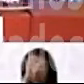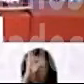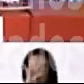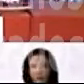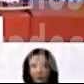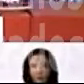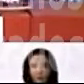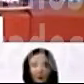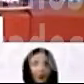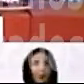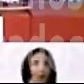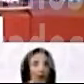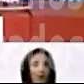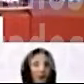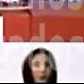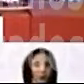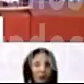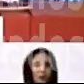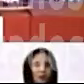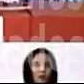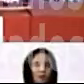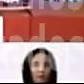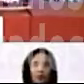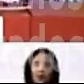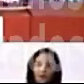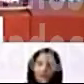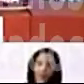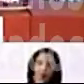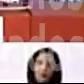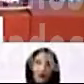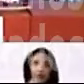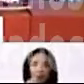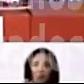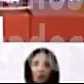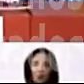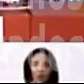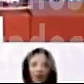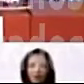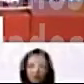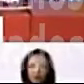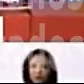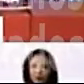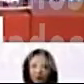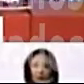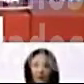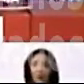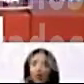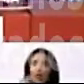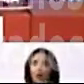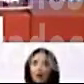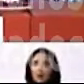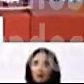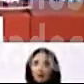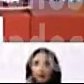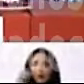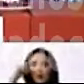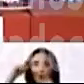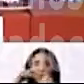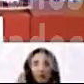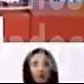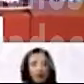en la planificación, en la ejecución del asesinato del presidente. Y la derecha todavía no consigue la manera de